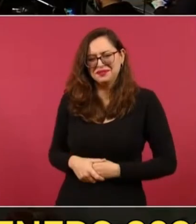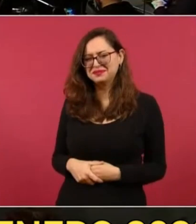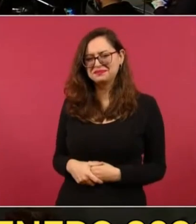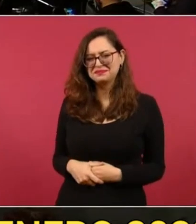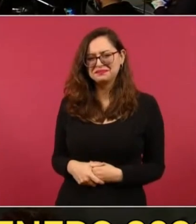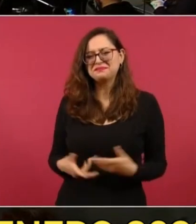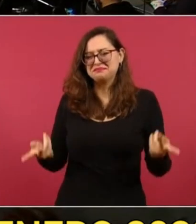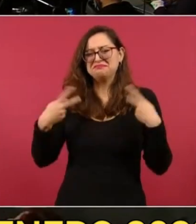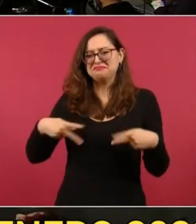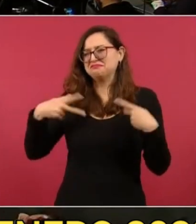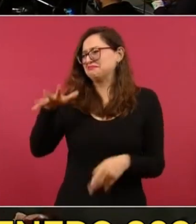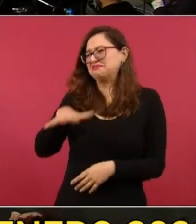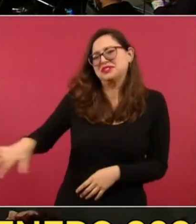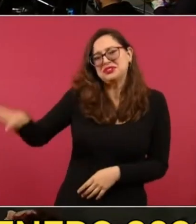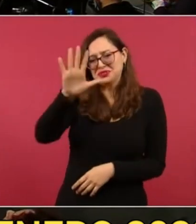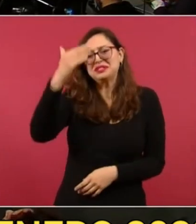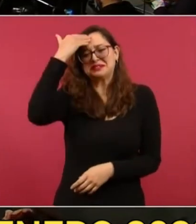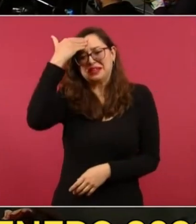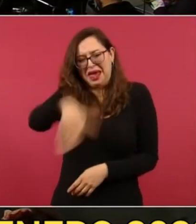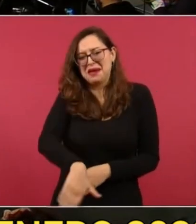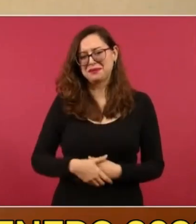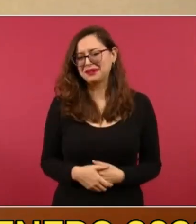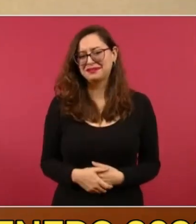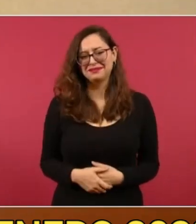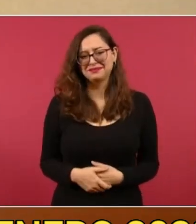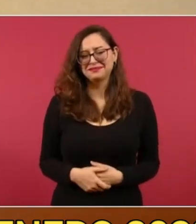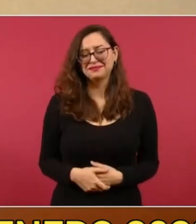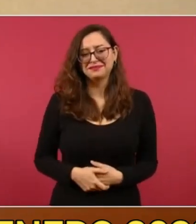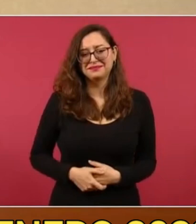tiene mucho conocimiento y un instinto certero.